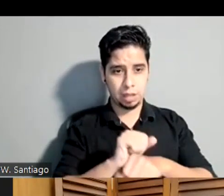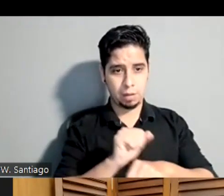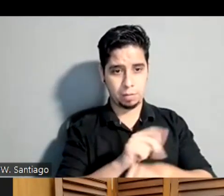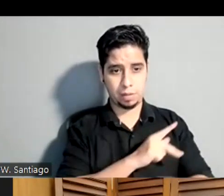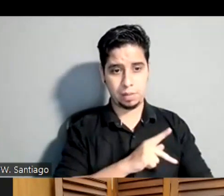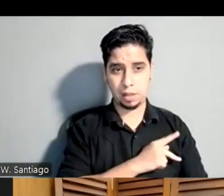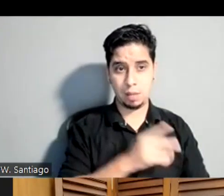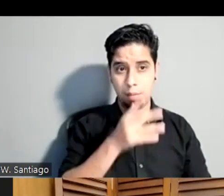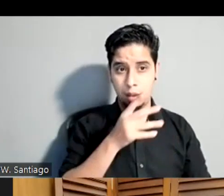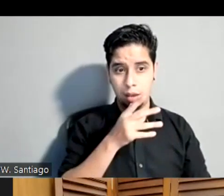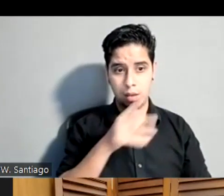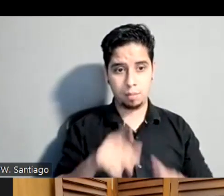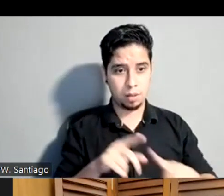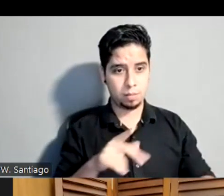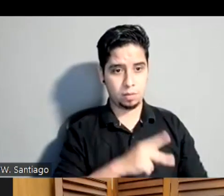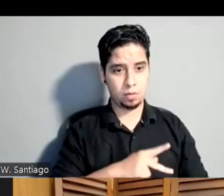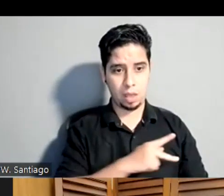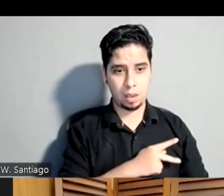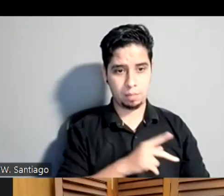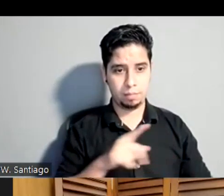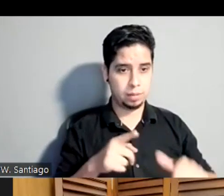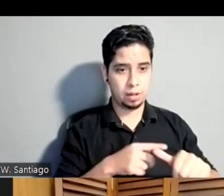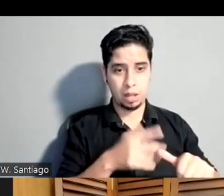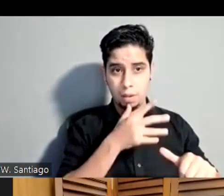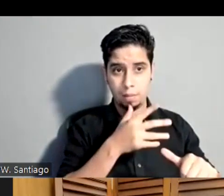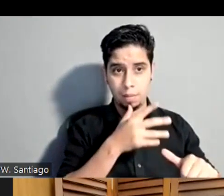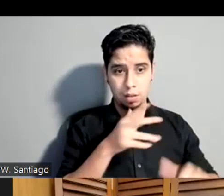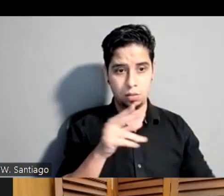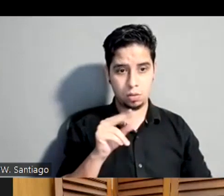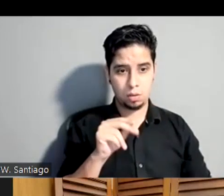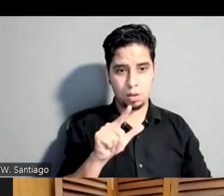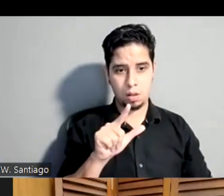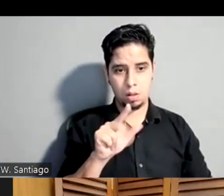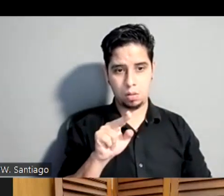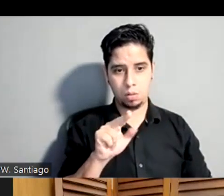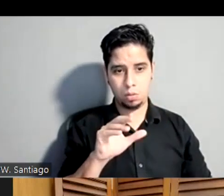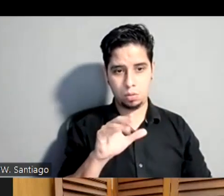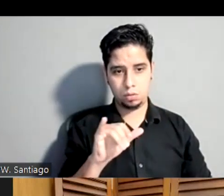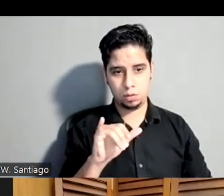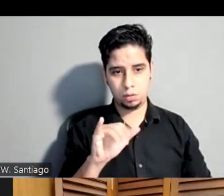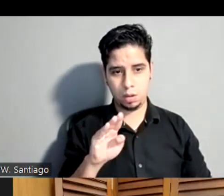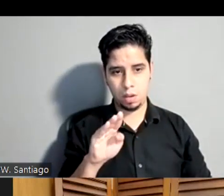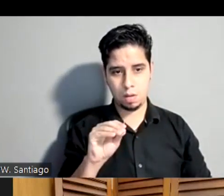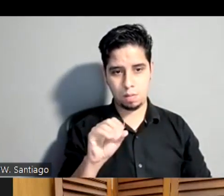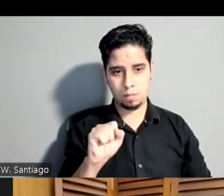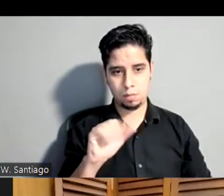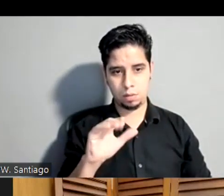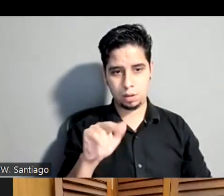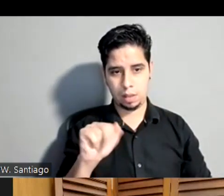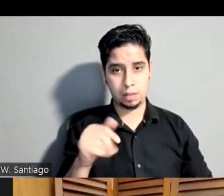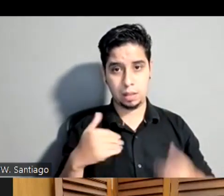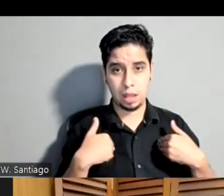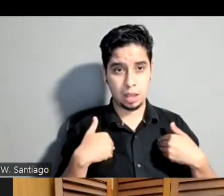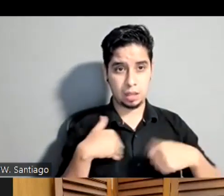personaje principal de La Carreta no es la mamá. No. Lo que pasa es que Lucy Boscana, ¿verdad? Tenía esta presencia